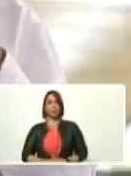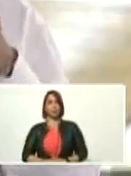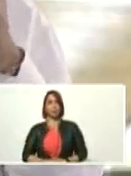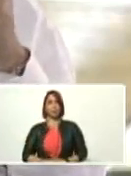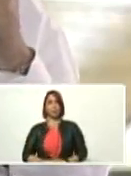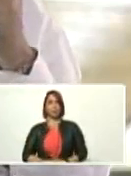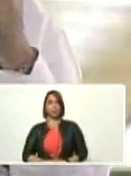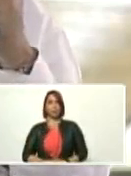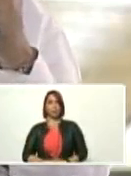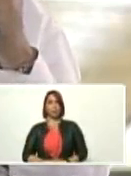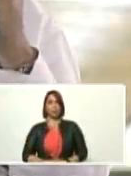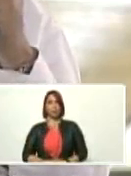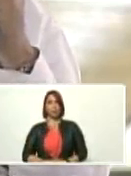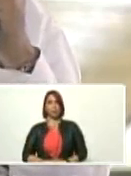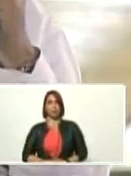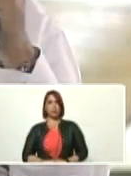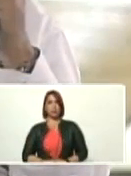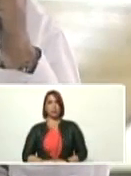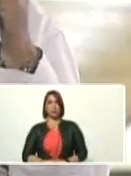agua